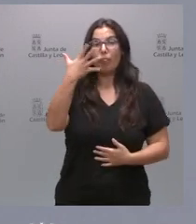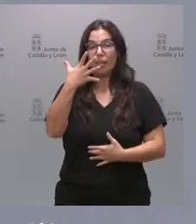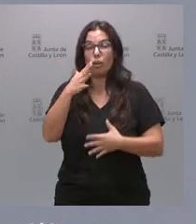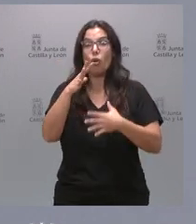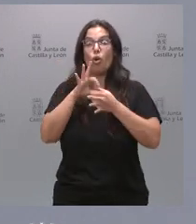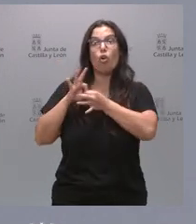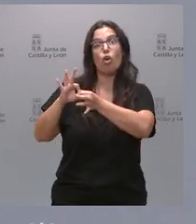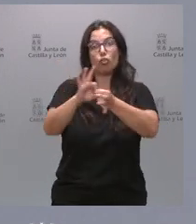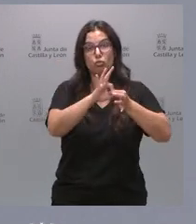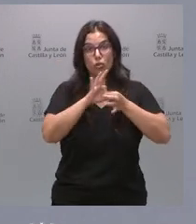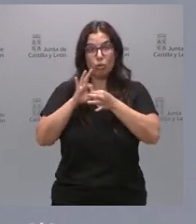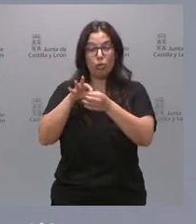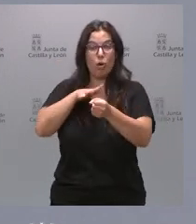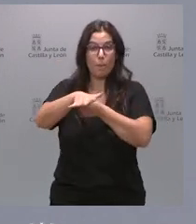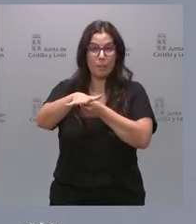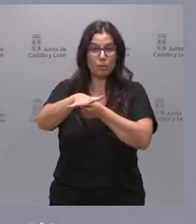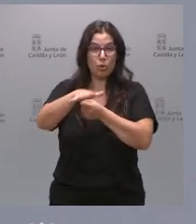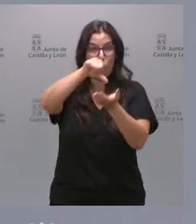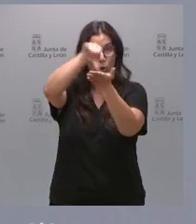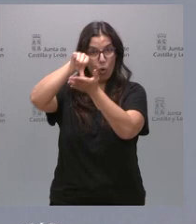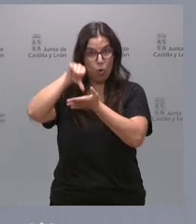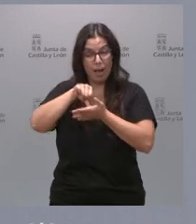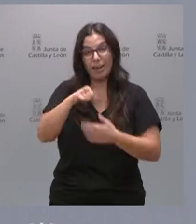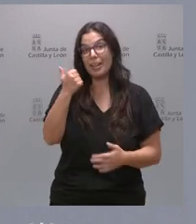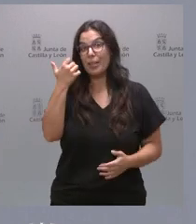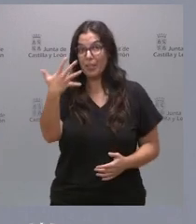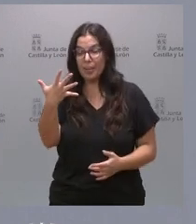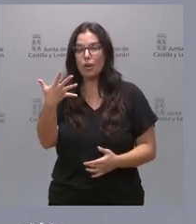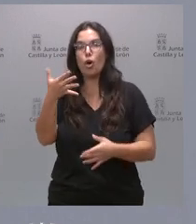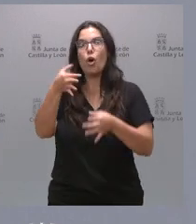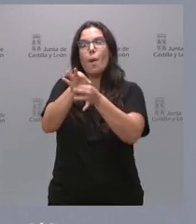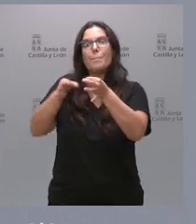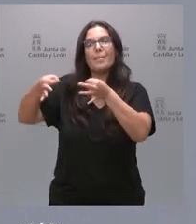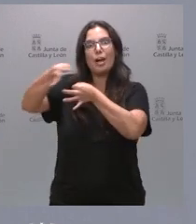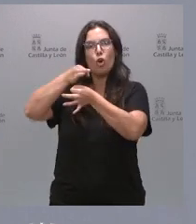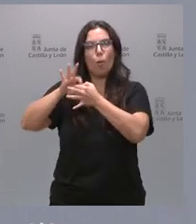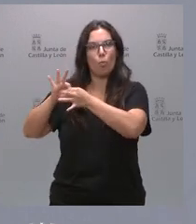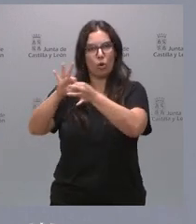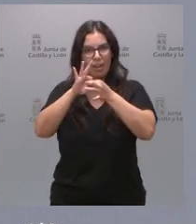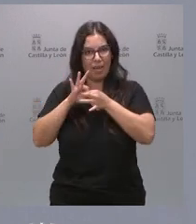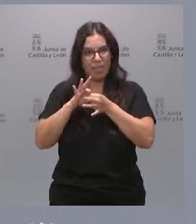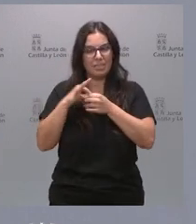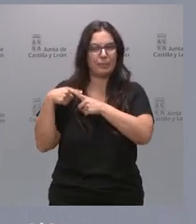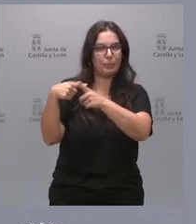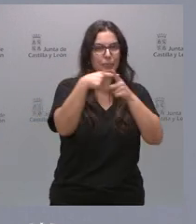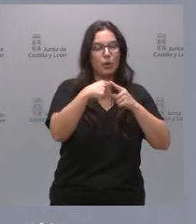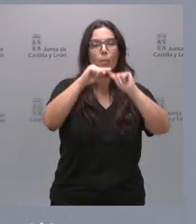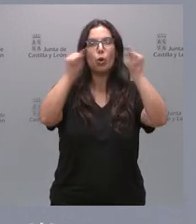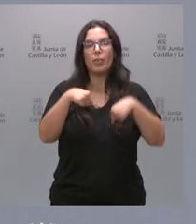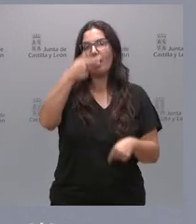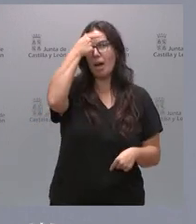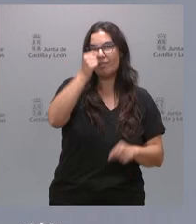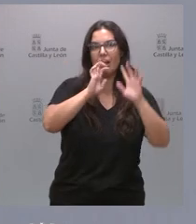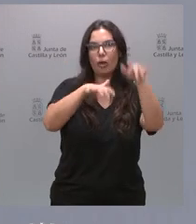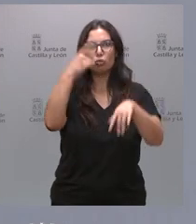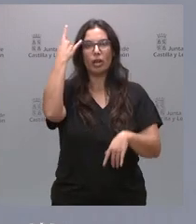ámbito local y cinco son mancomunidades distribuidas estas actuaciones entre las provincias de Ávila León